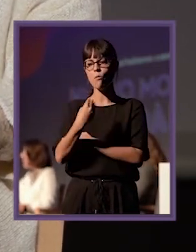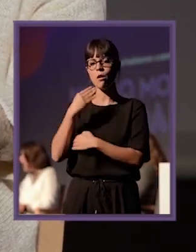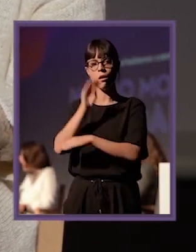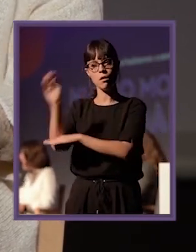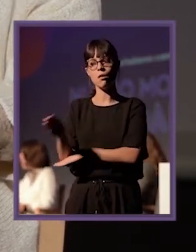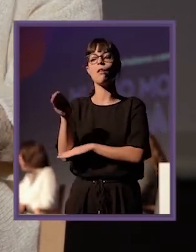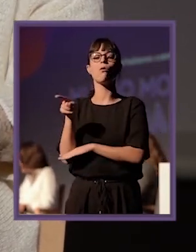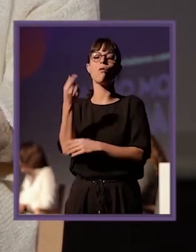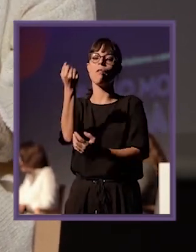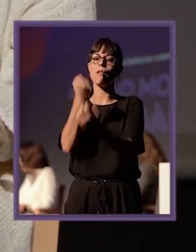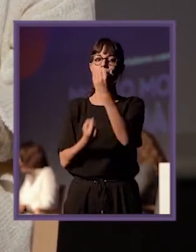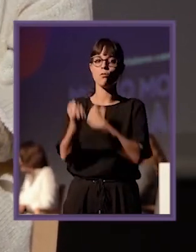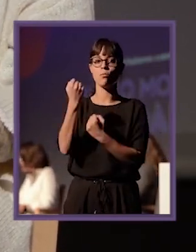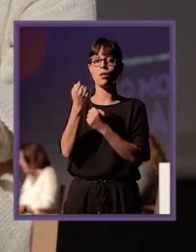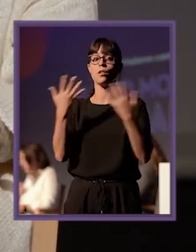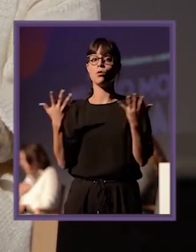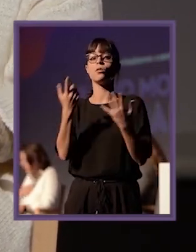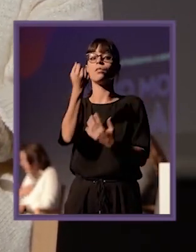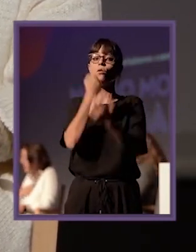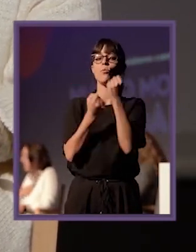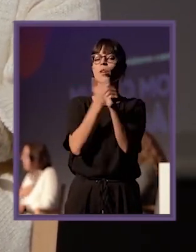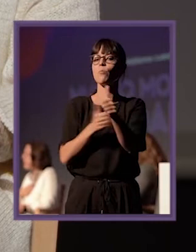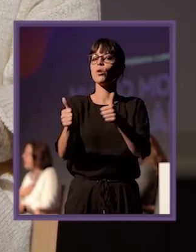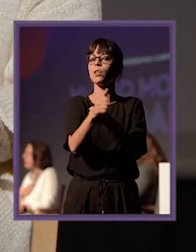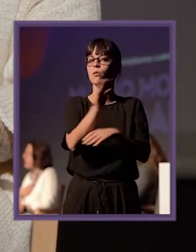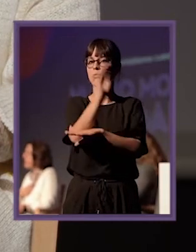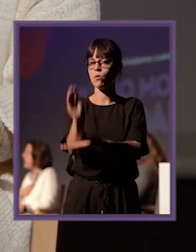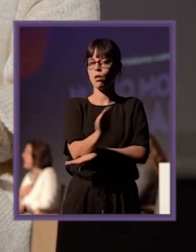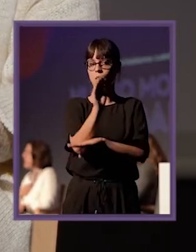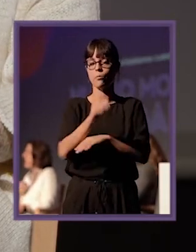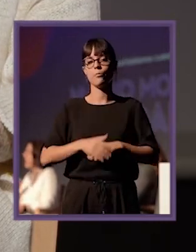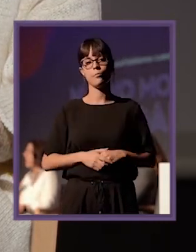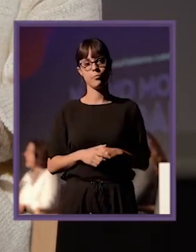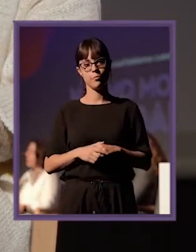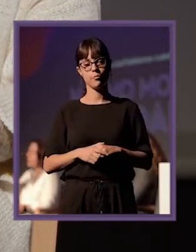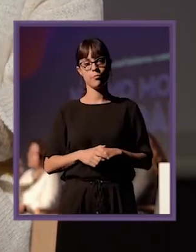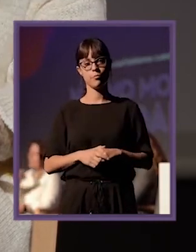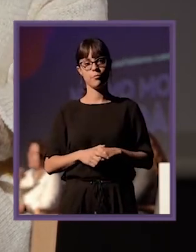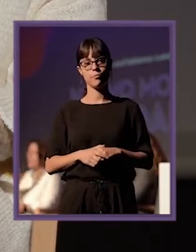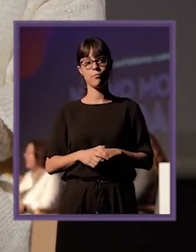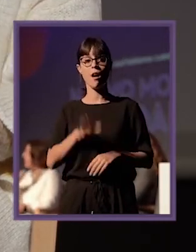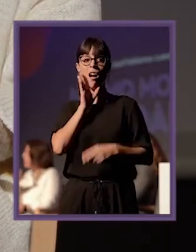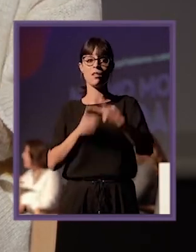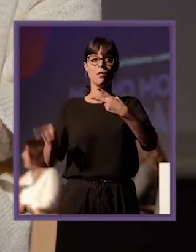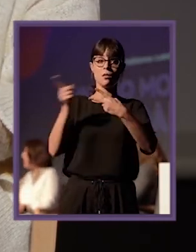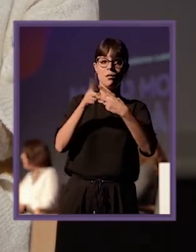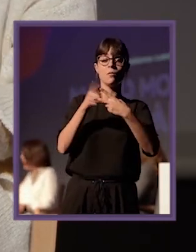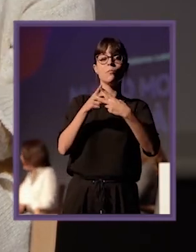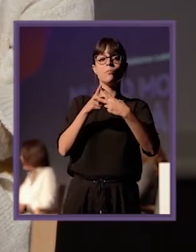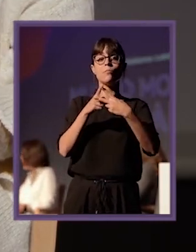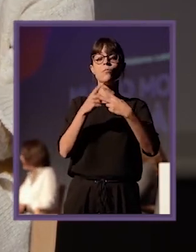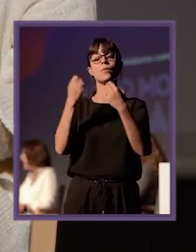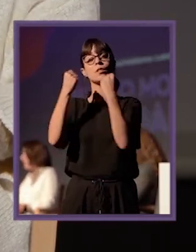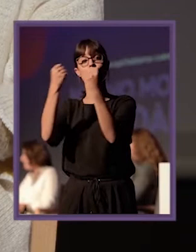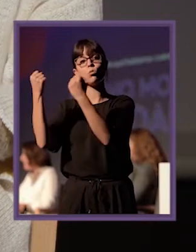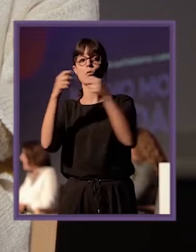será poner la economía del cuidado en el centro de nuestra propia economía. Les hablo de corresponsabilidad institucional y